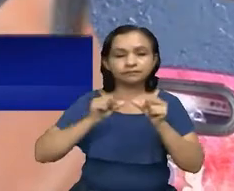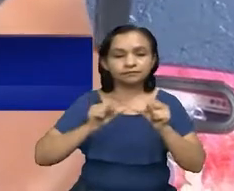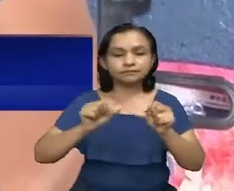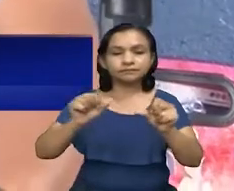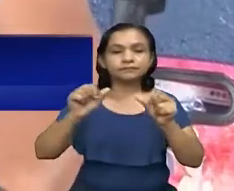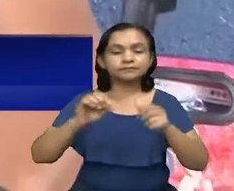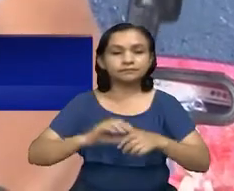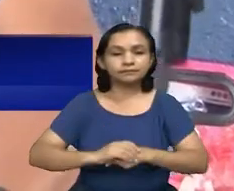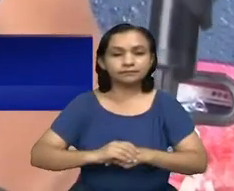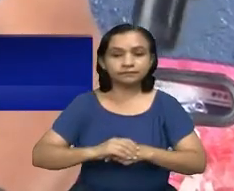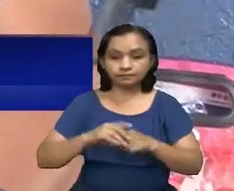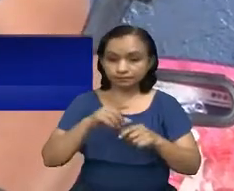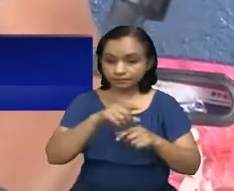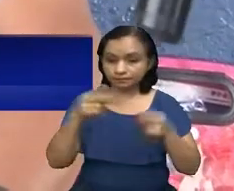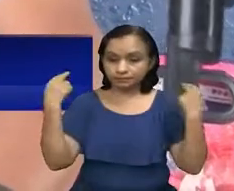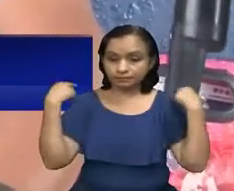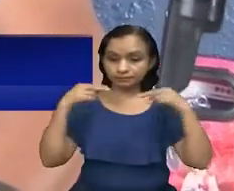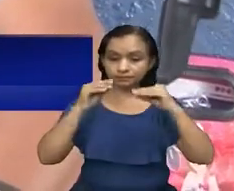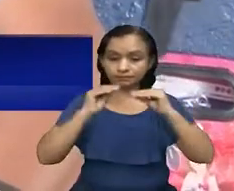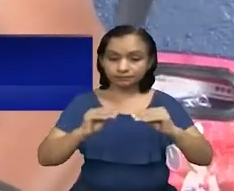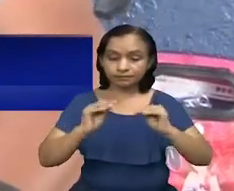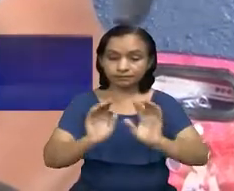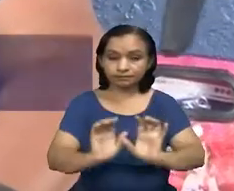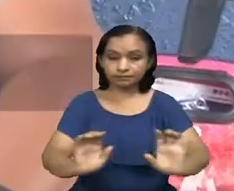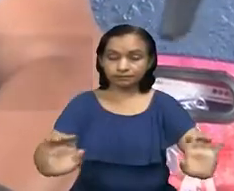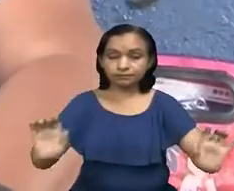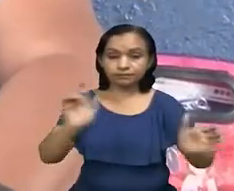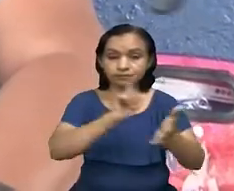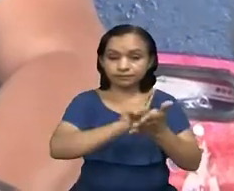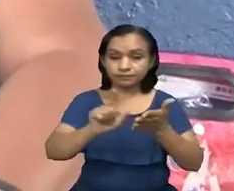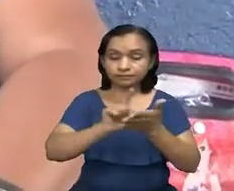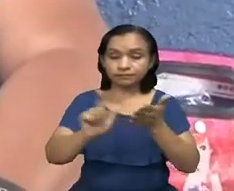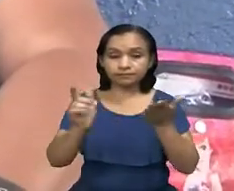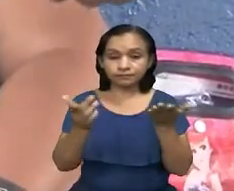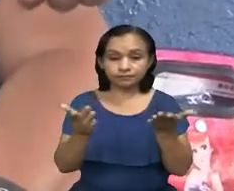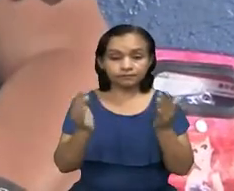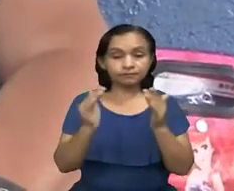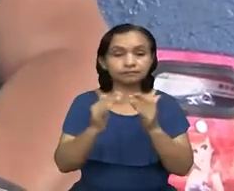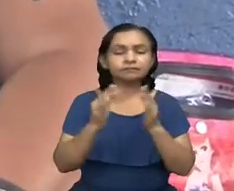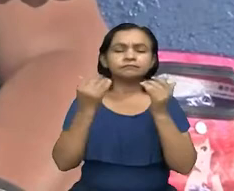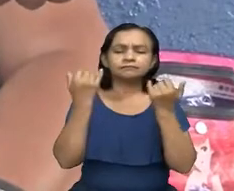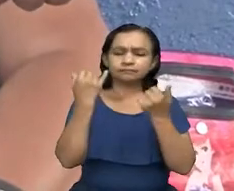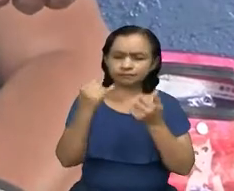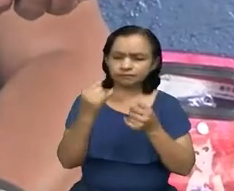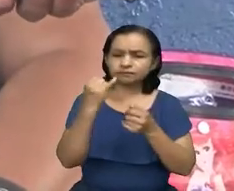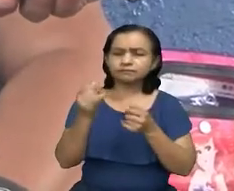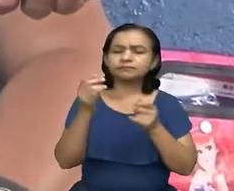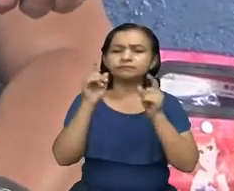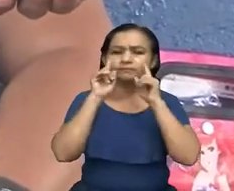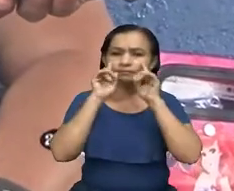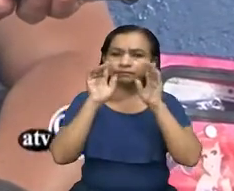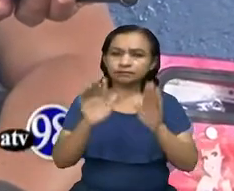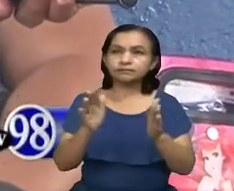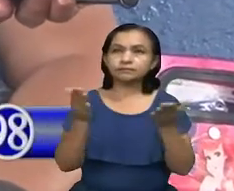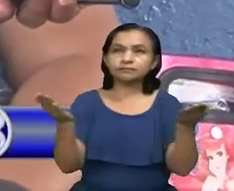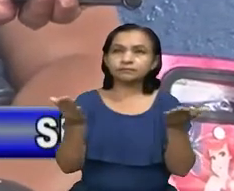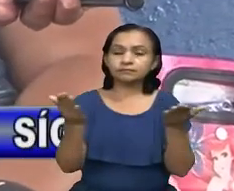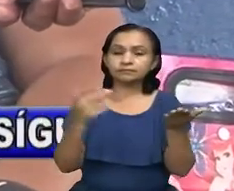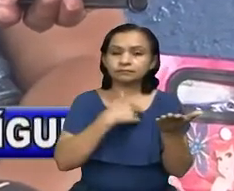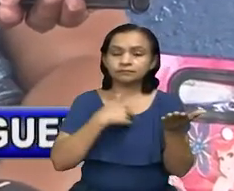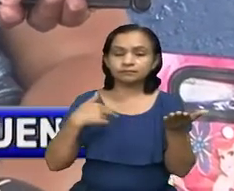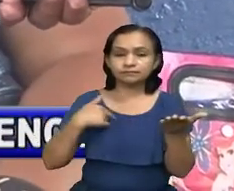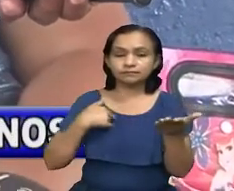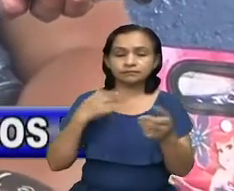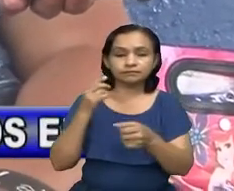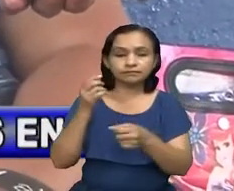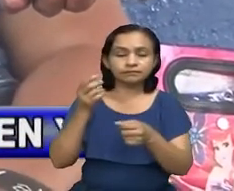¿Ustedes le instruyen a los niños medidas higiénicas en su hogar, claro, para evitar los zancudos? Claro que sí. Sí, hay que tener